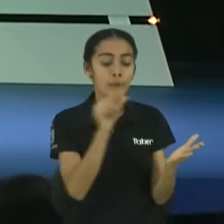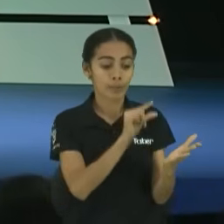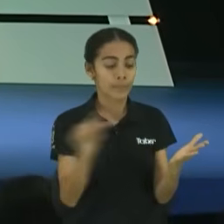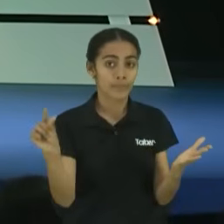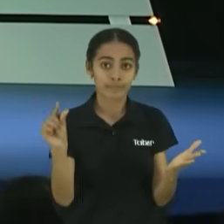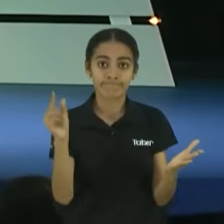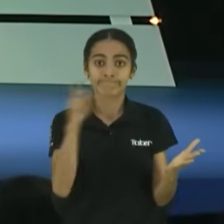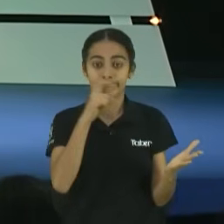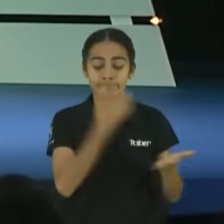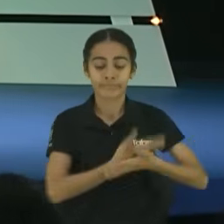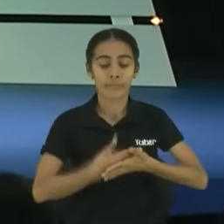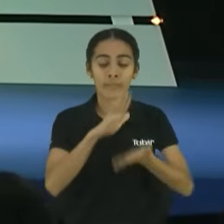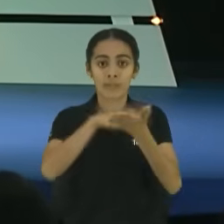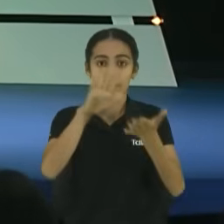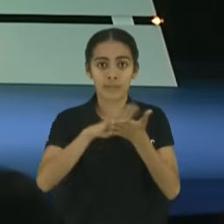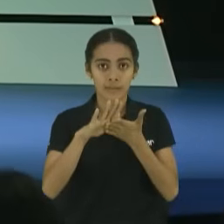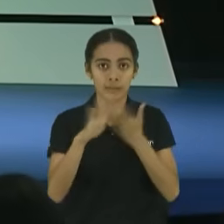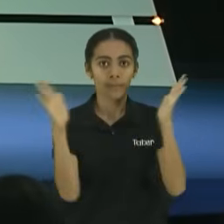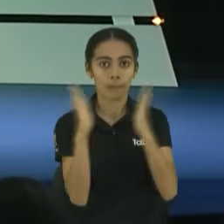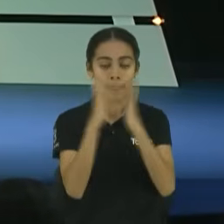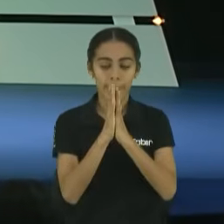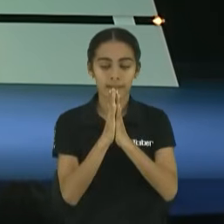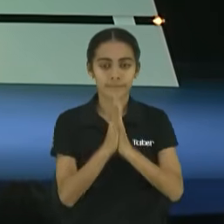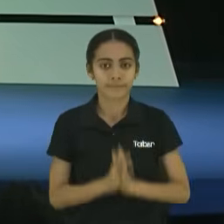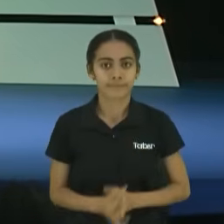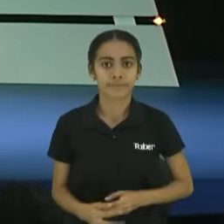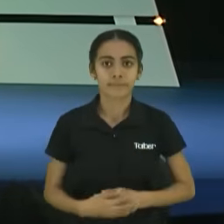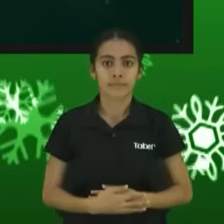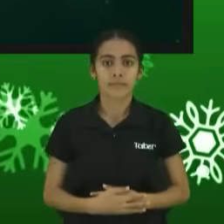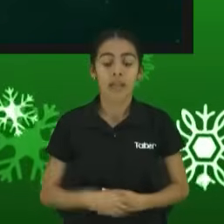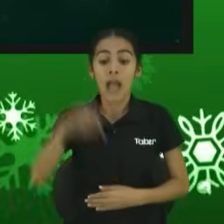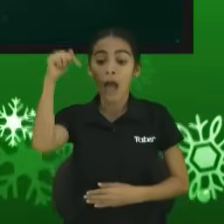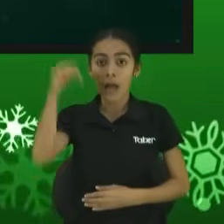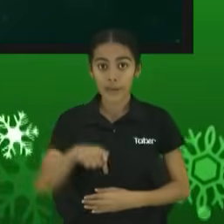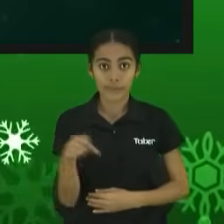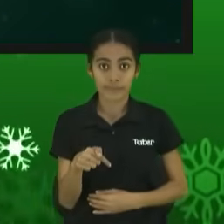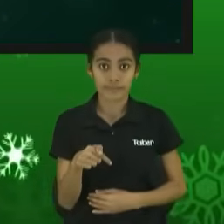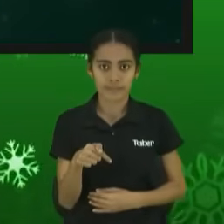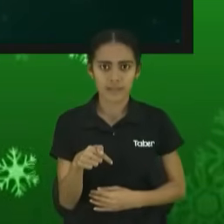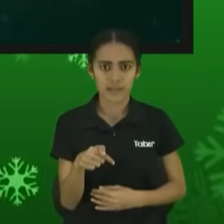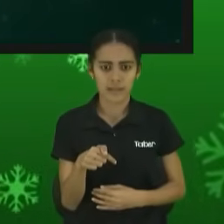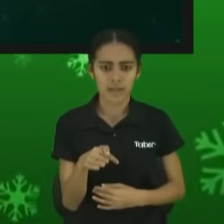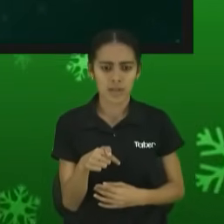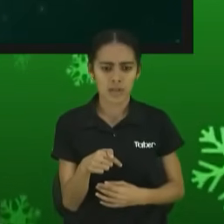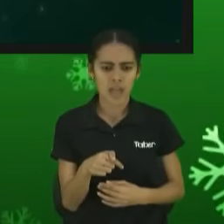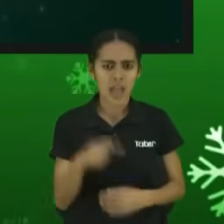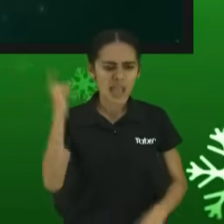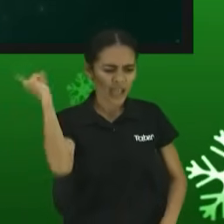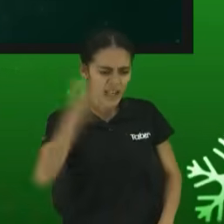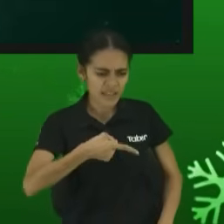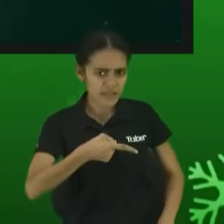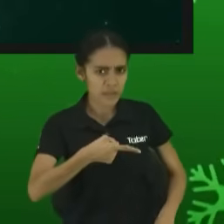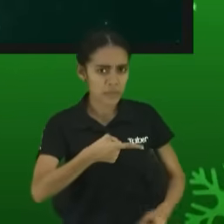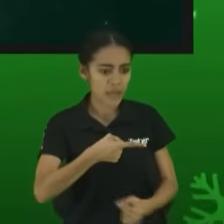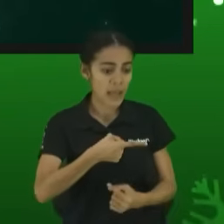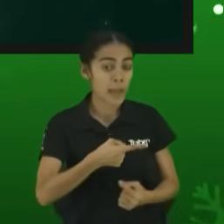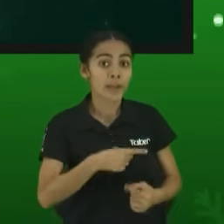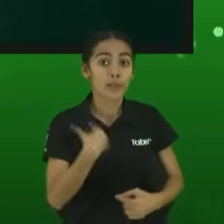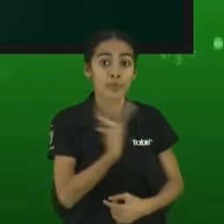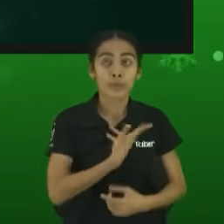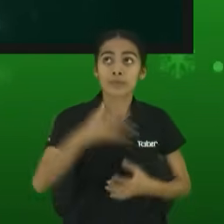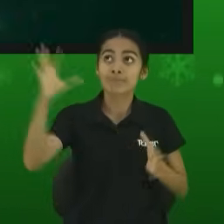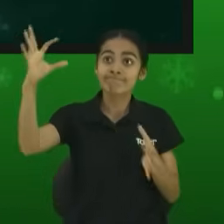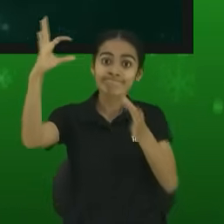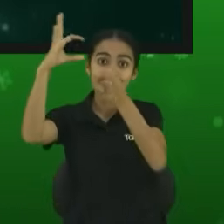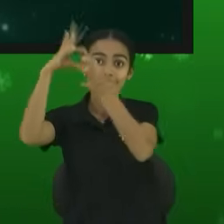del Espíritu Santo y todos decimos amén. Ahora pues, ninguna condenación hay para los que están en Cristo